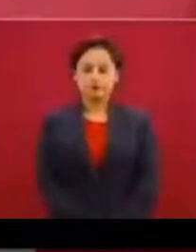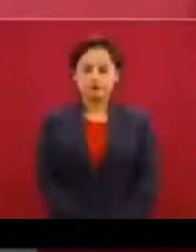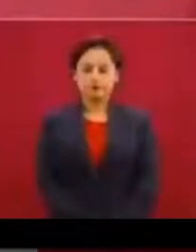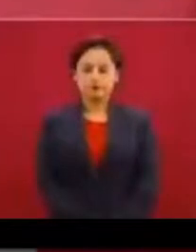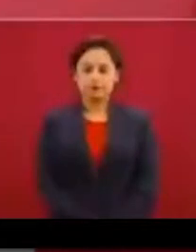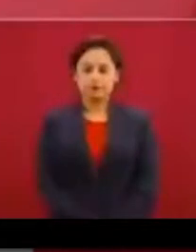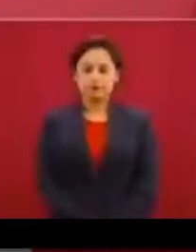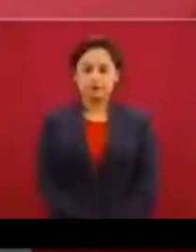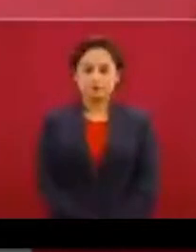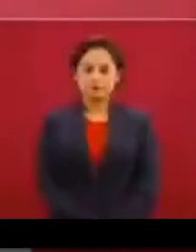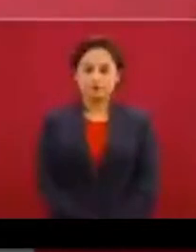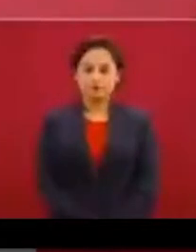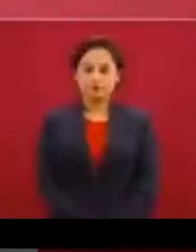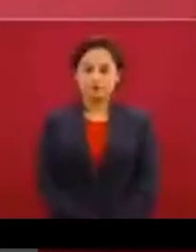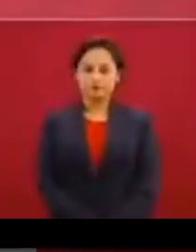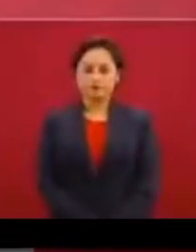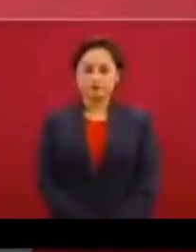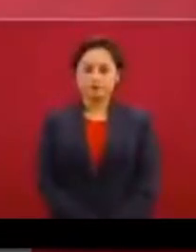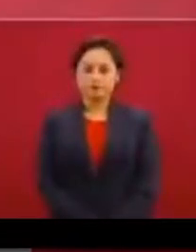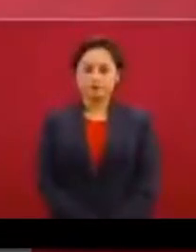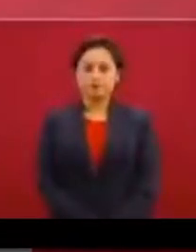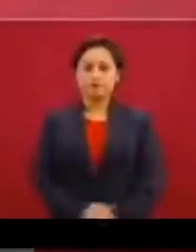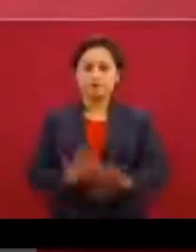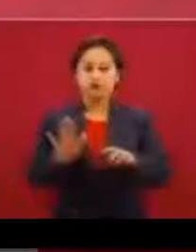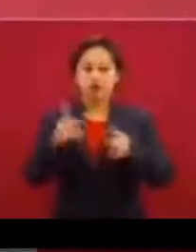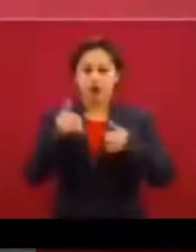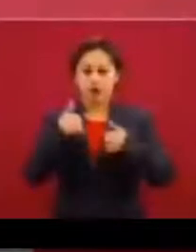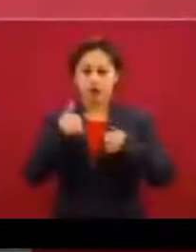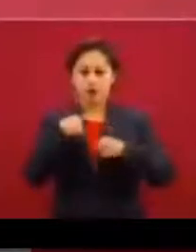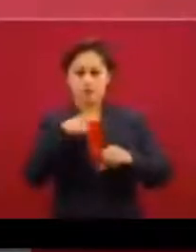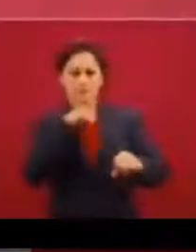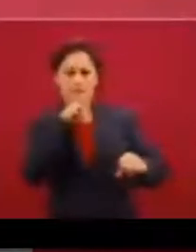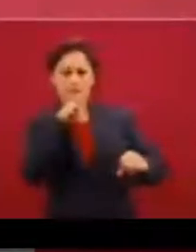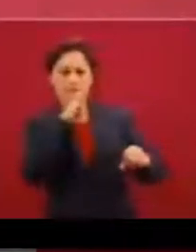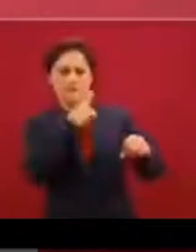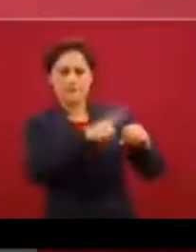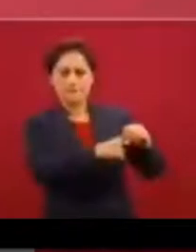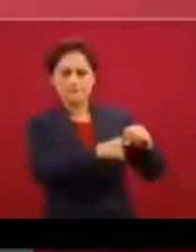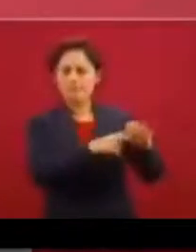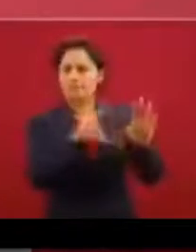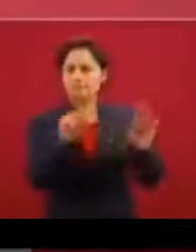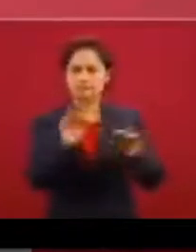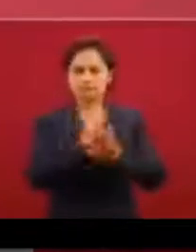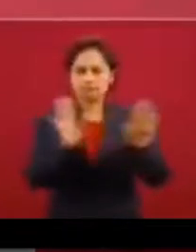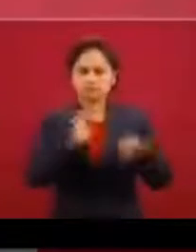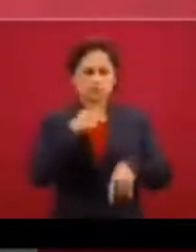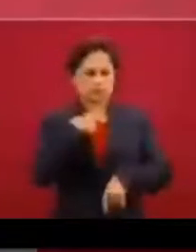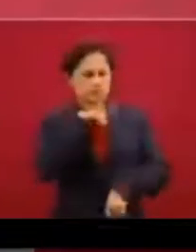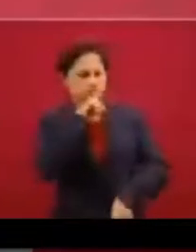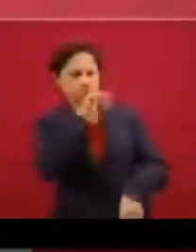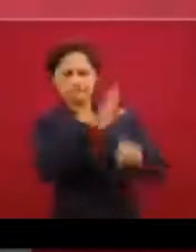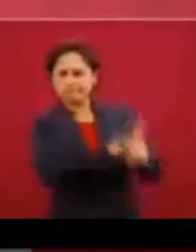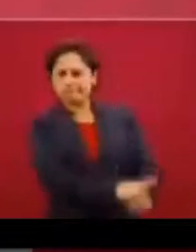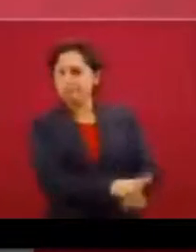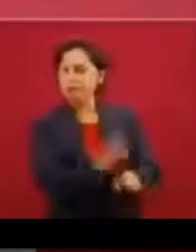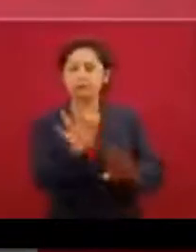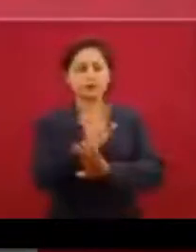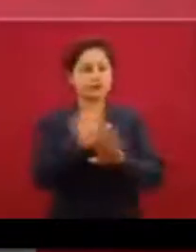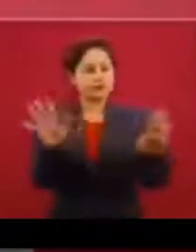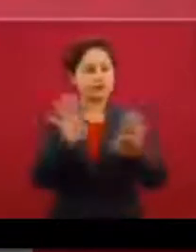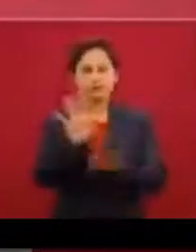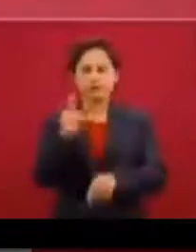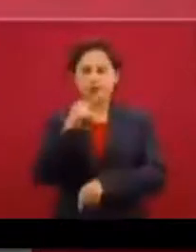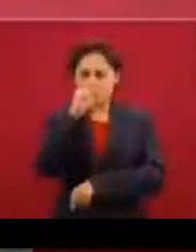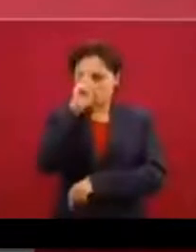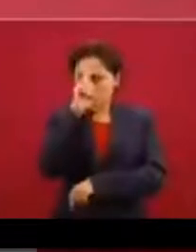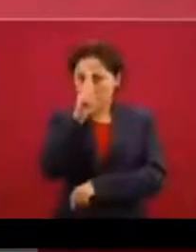Y yo no censuro nada, nada, nada, nada. Prohibido, prohibir.